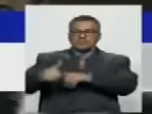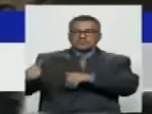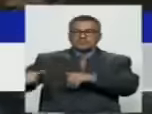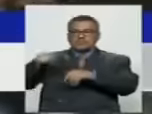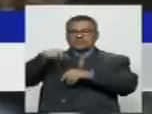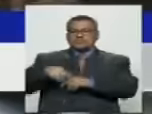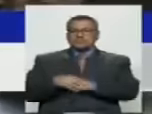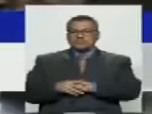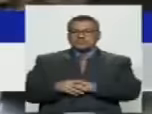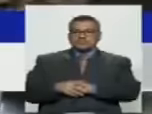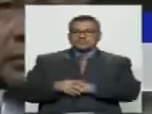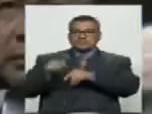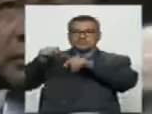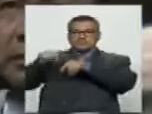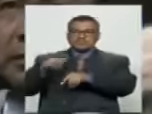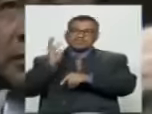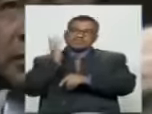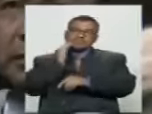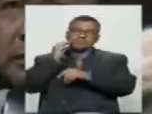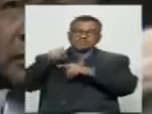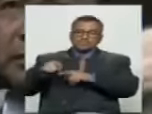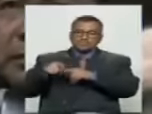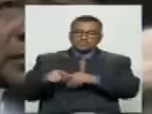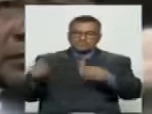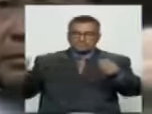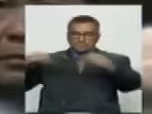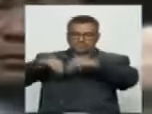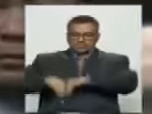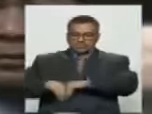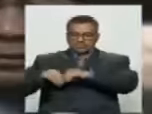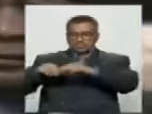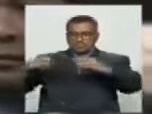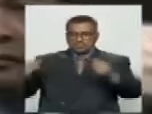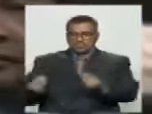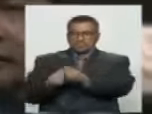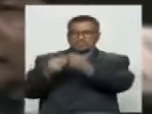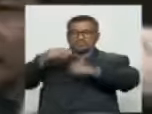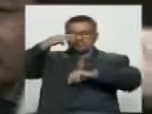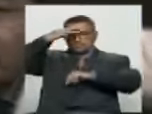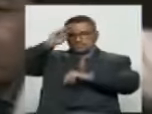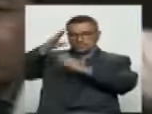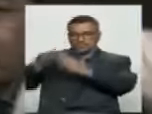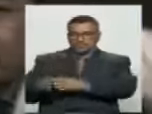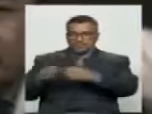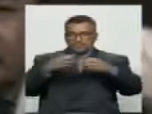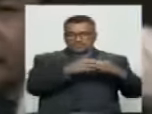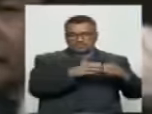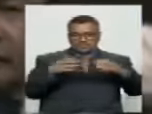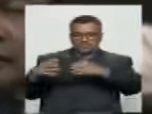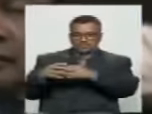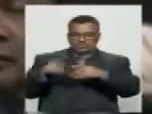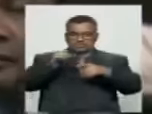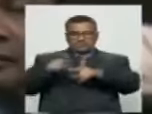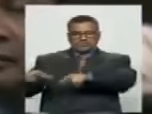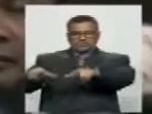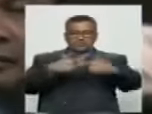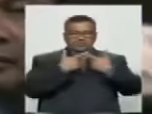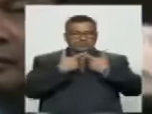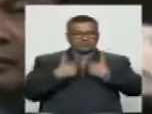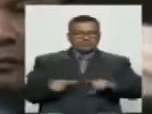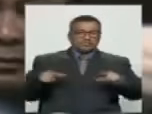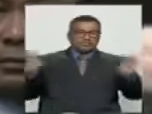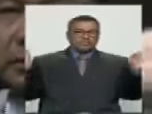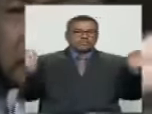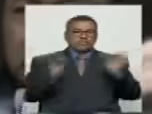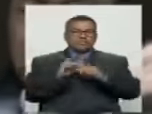allí ese ejemplo de la fusión del pueblo cubano y del pueblo venezolano para declarar territorio libre de